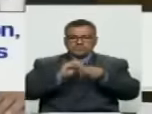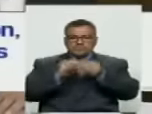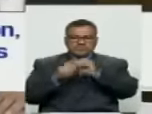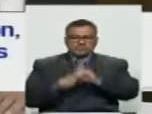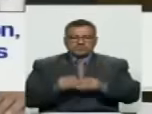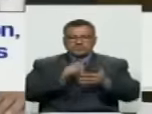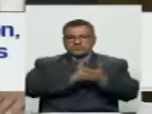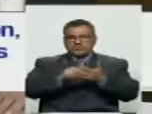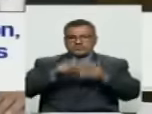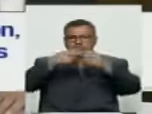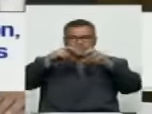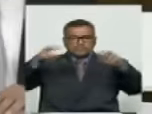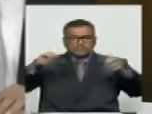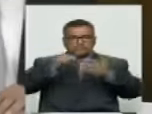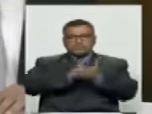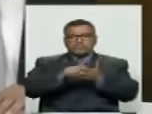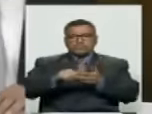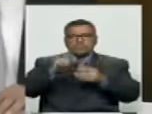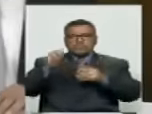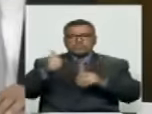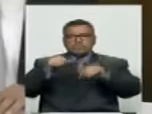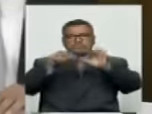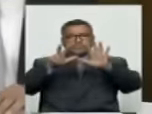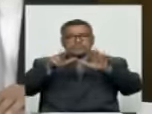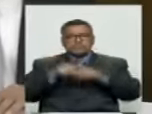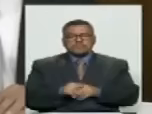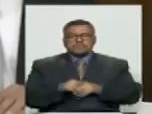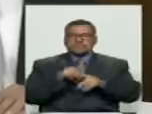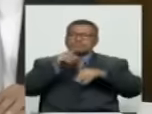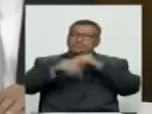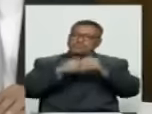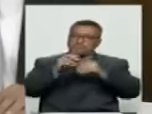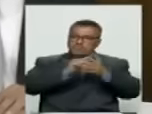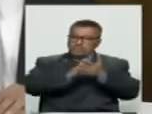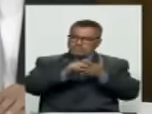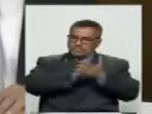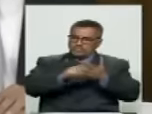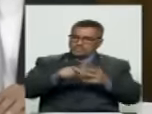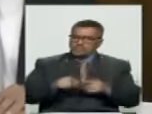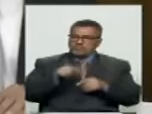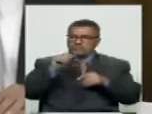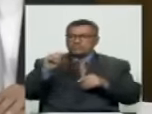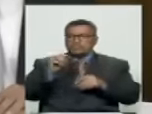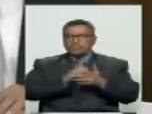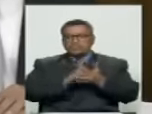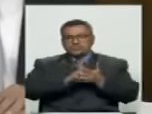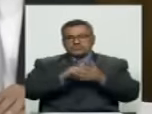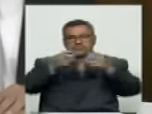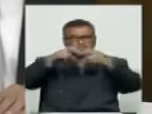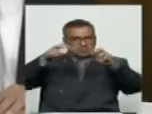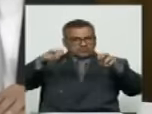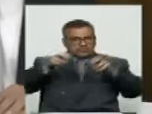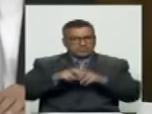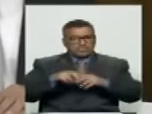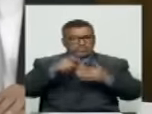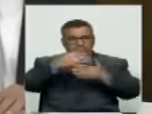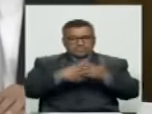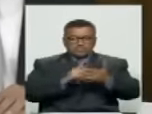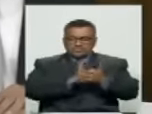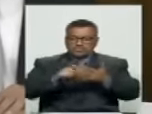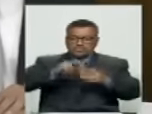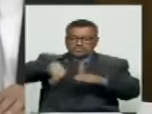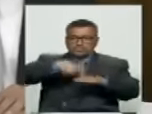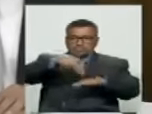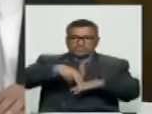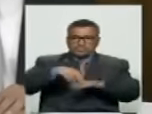la denominación del epígrafe el artículo 18, quedando redactado en los siguientes términos. Epígrafe. Registro Nacional